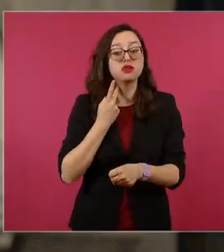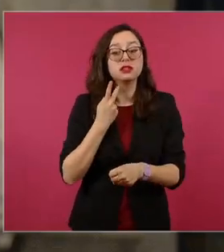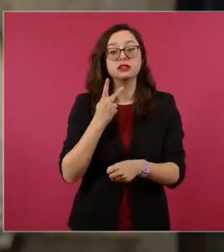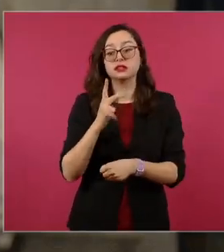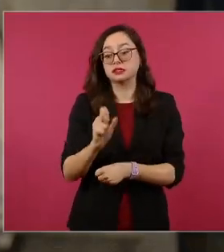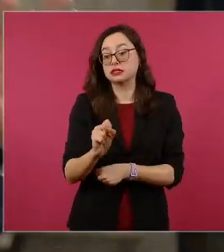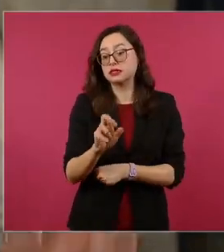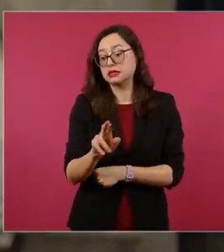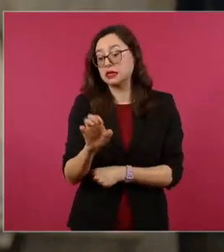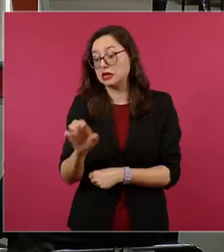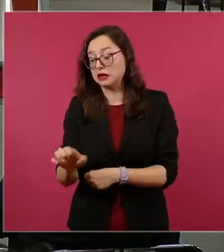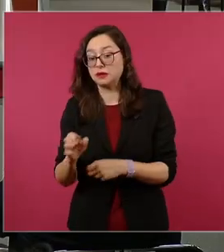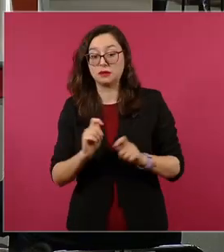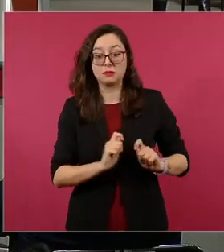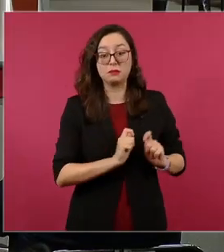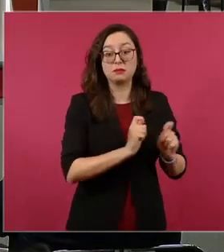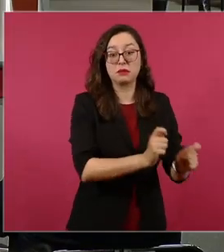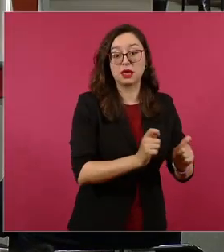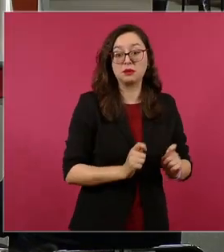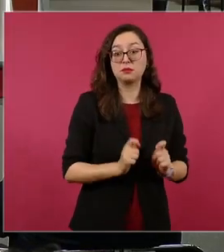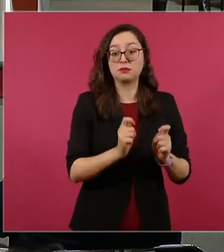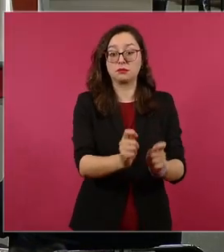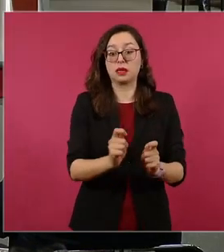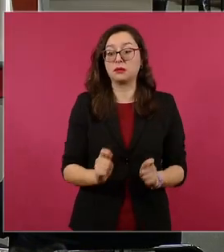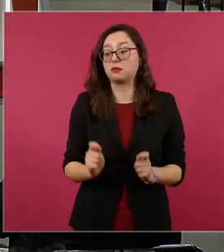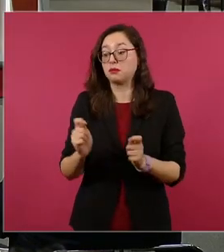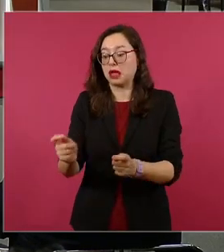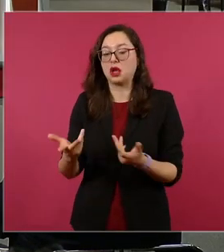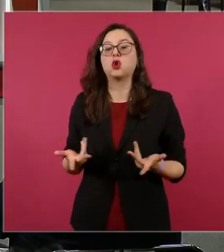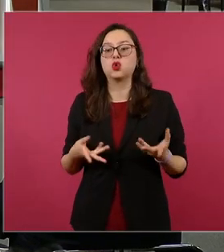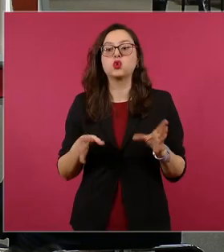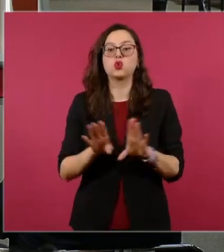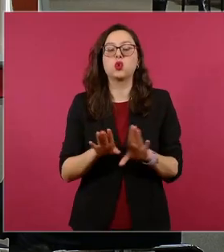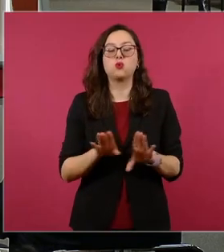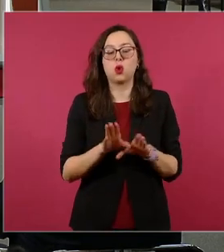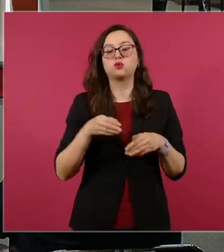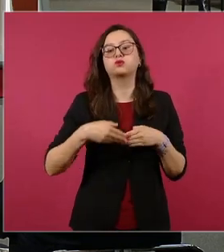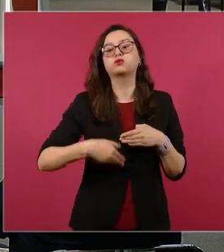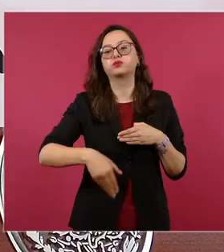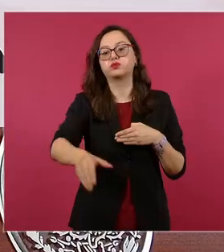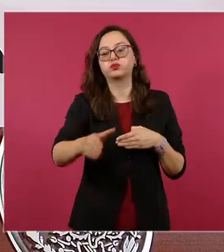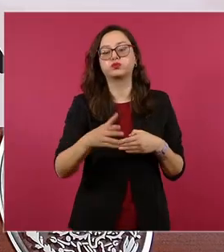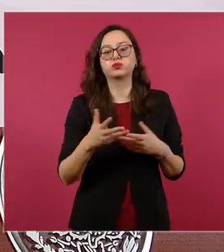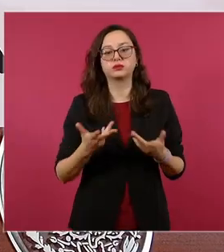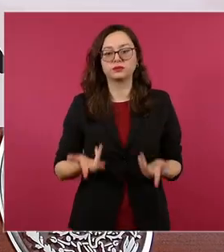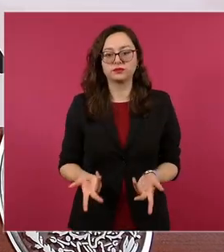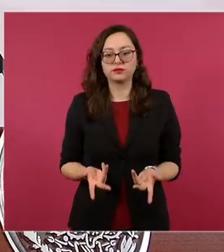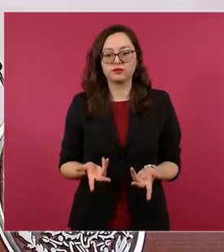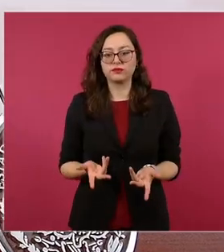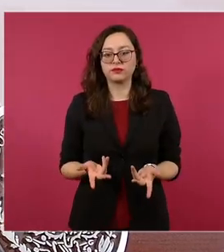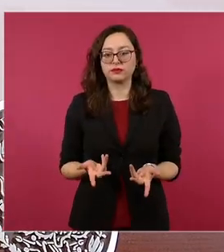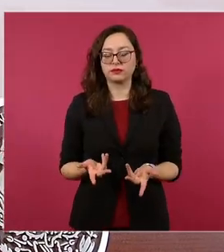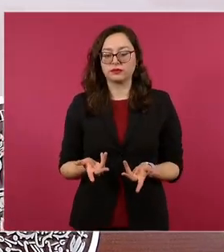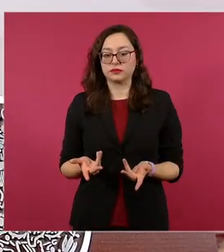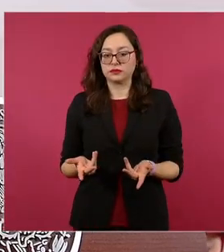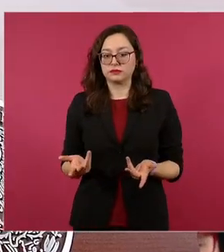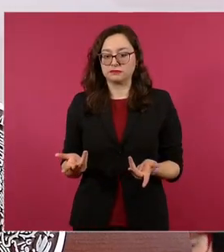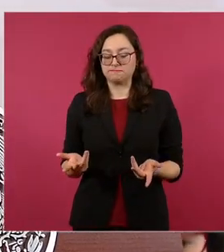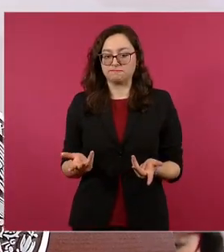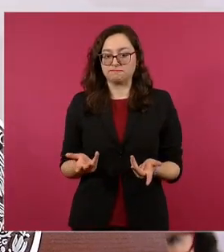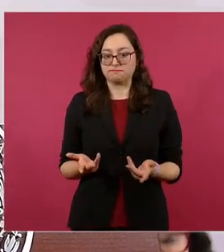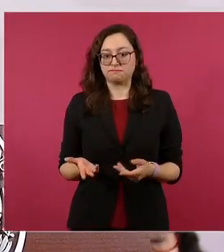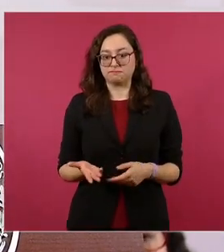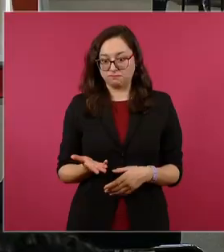exteriores, diversos, agricultura, todos estos temas. ¿Cómo se van a llevar a cabo este proceso de transición? Si va a ser en territorio con base en lo que